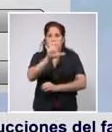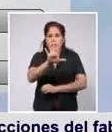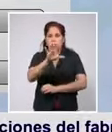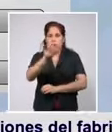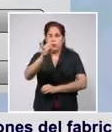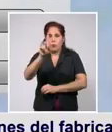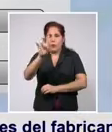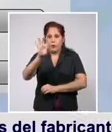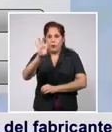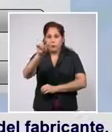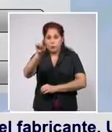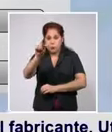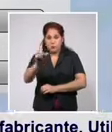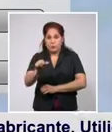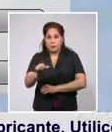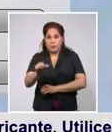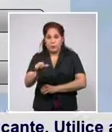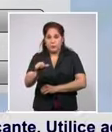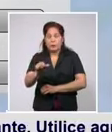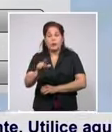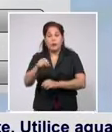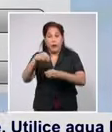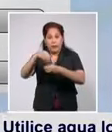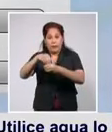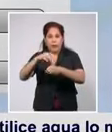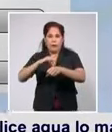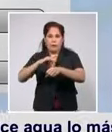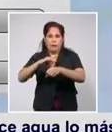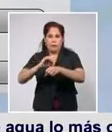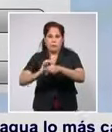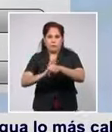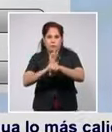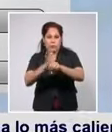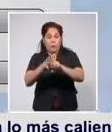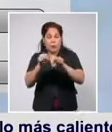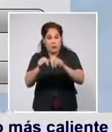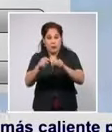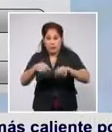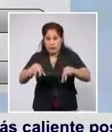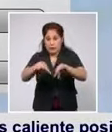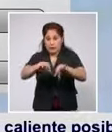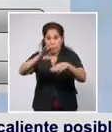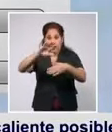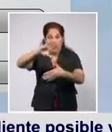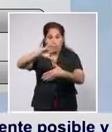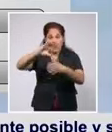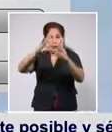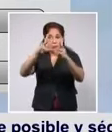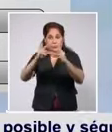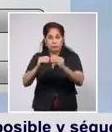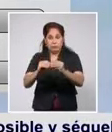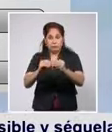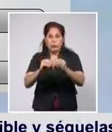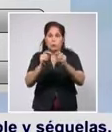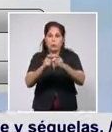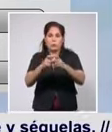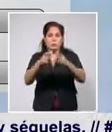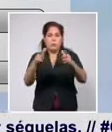114.598 personas con COVID-19. Esto hace que ya la cifra total se incremente